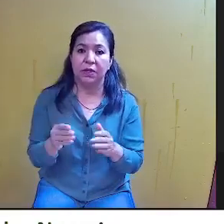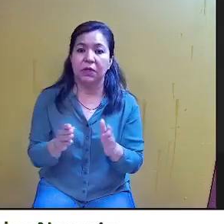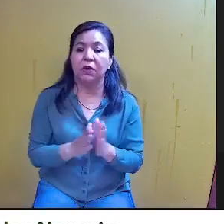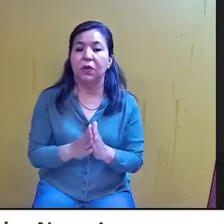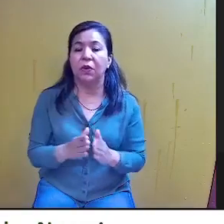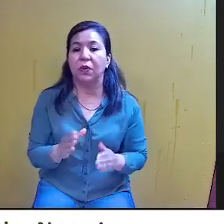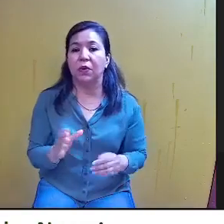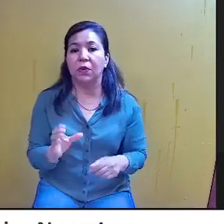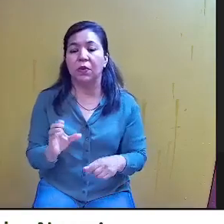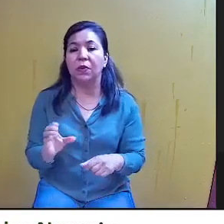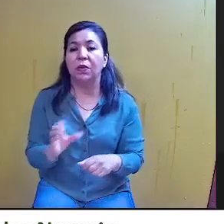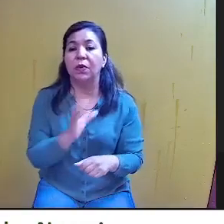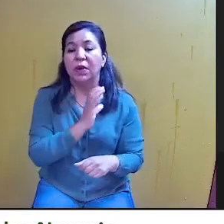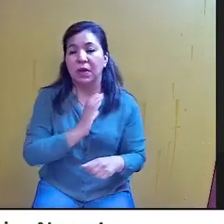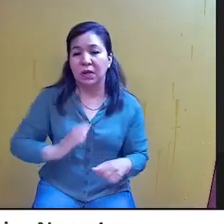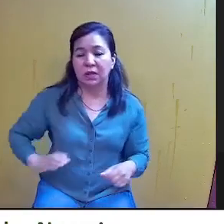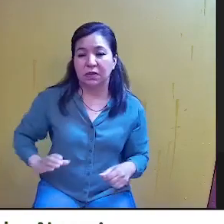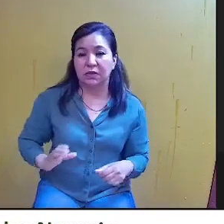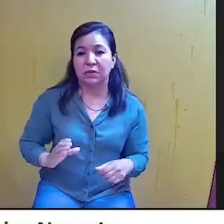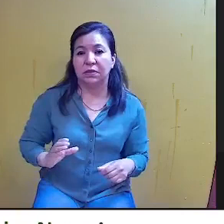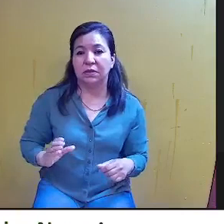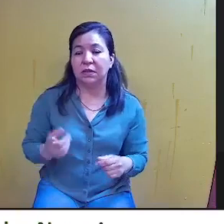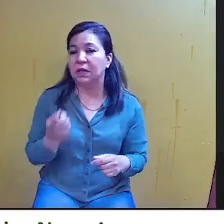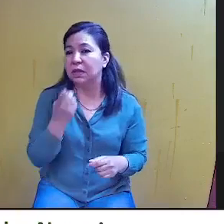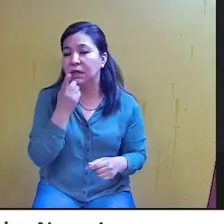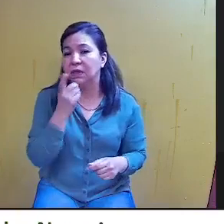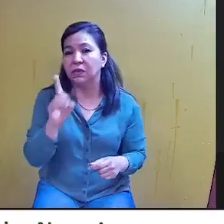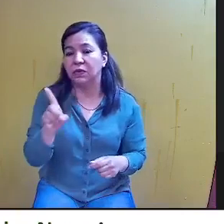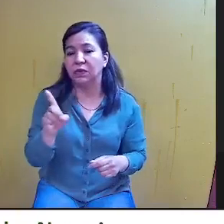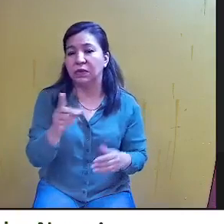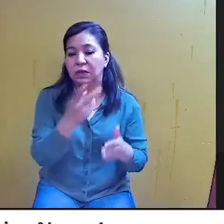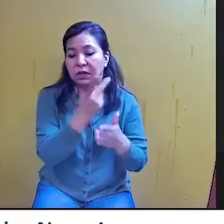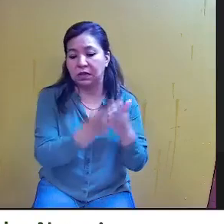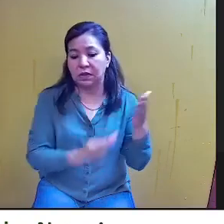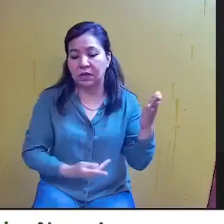de dicho instituto político en contra de la resolución